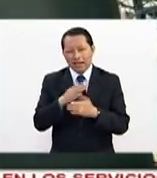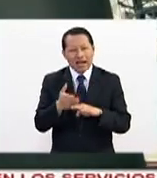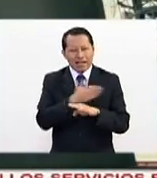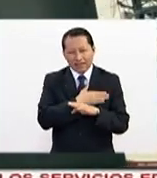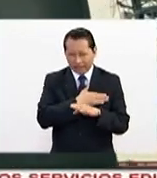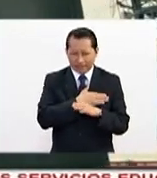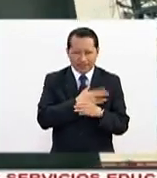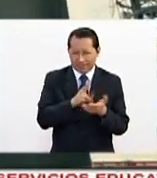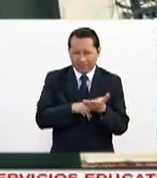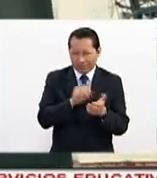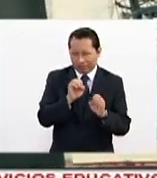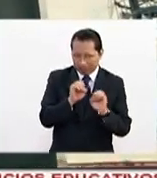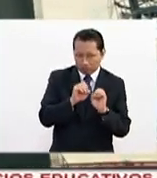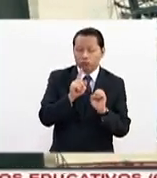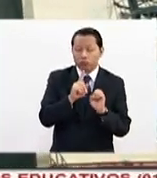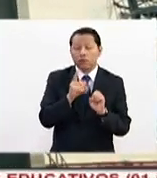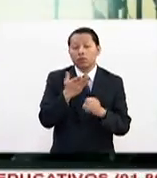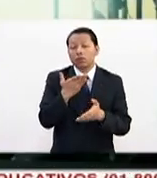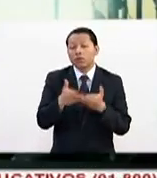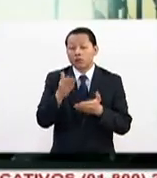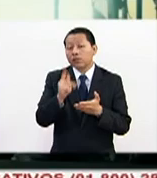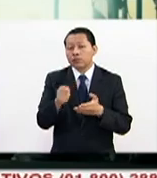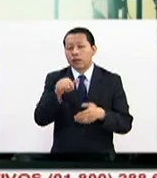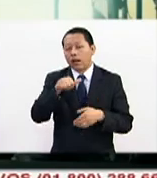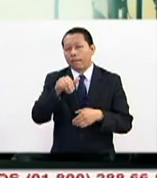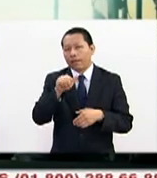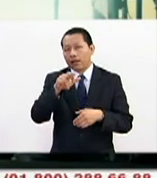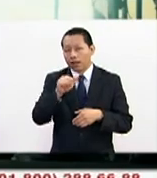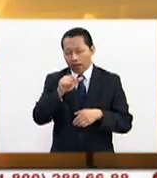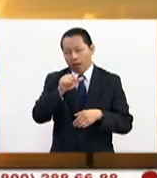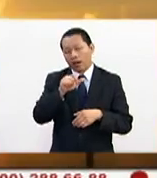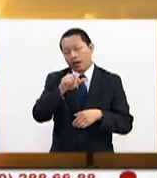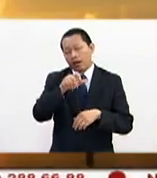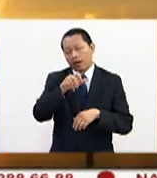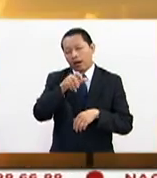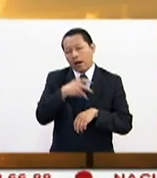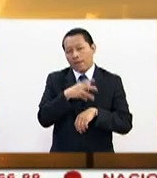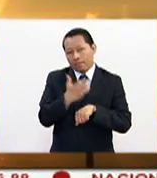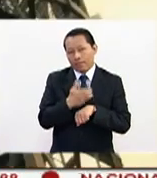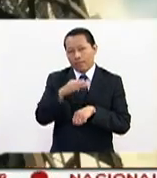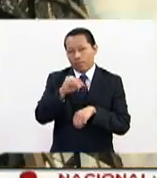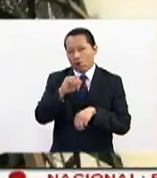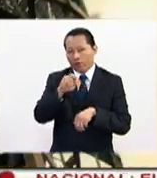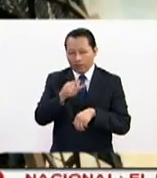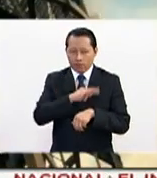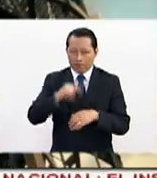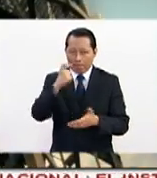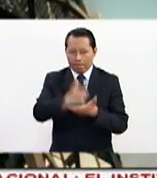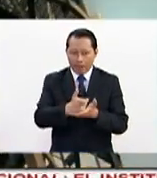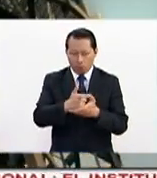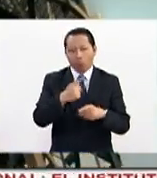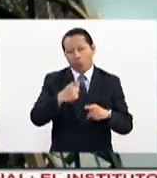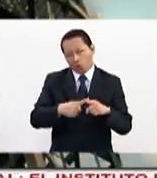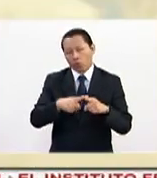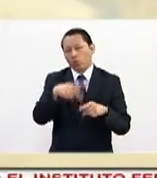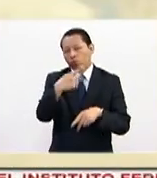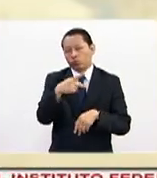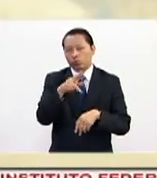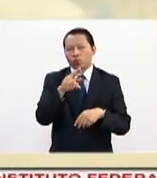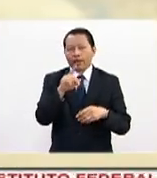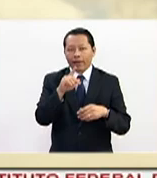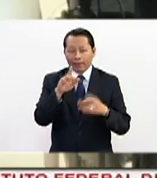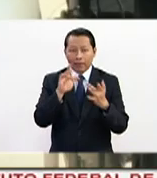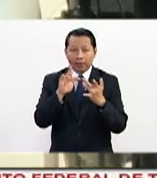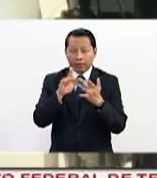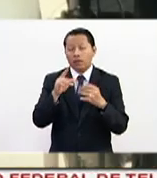cero, permitiendo a la compañía América Móvil recibir un pago por compartir su red. Esta medida entrará en vigor a partir del